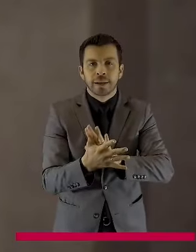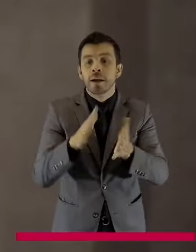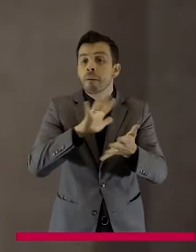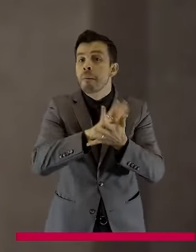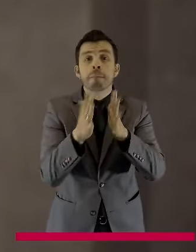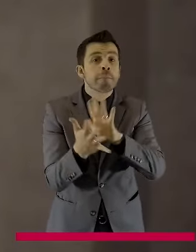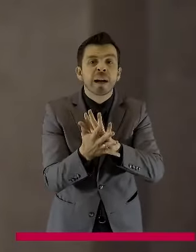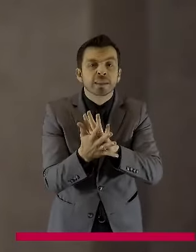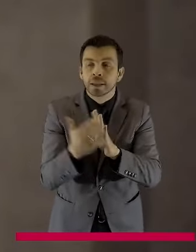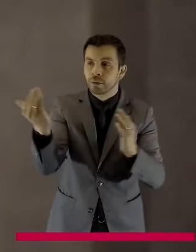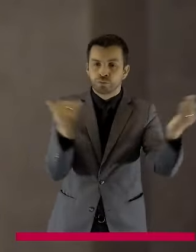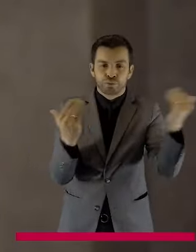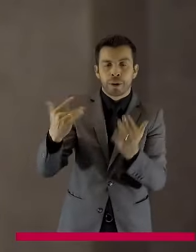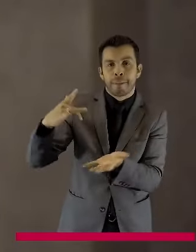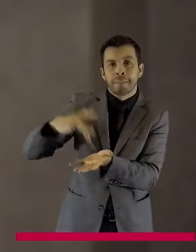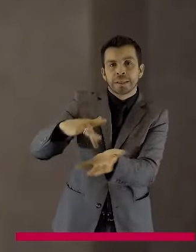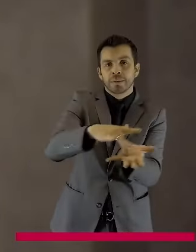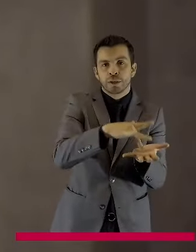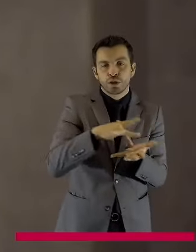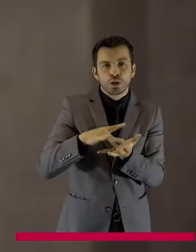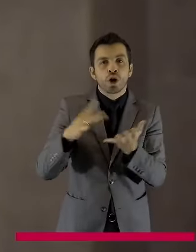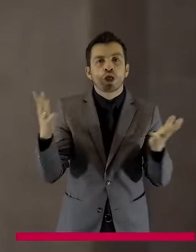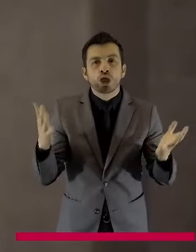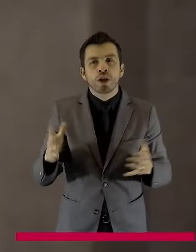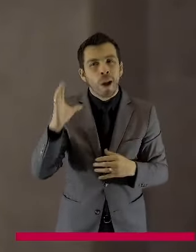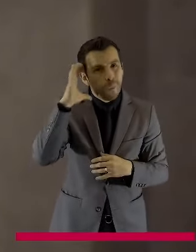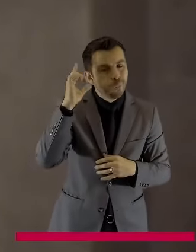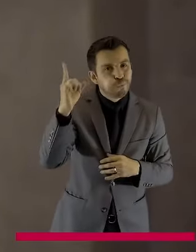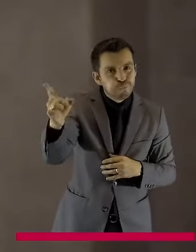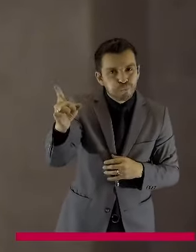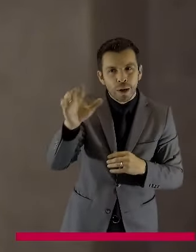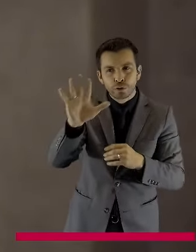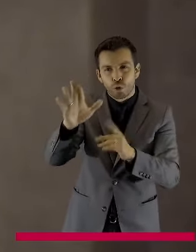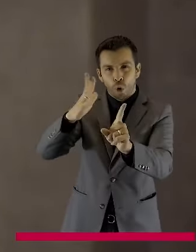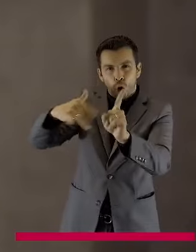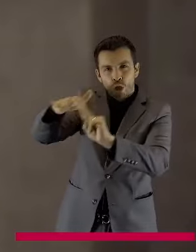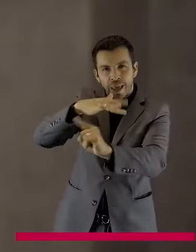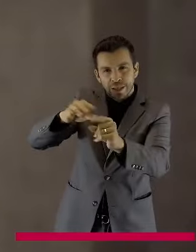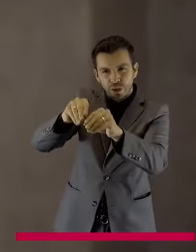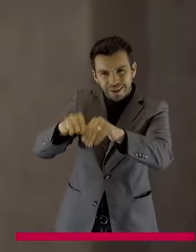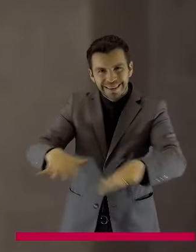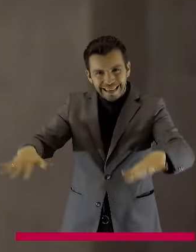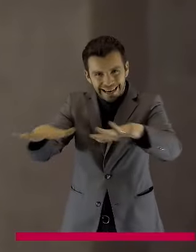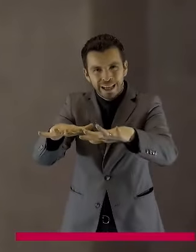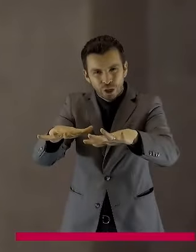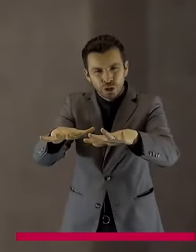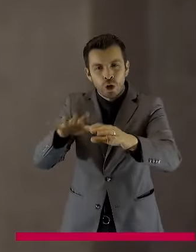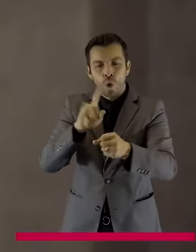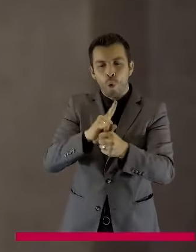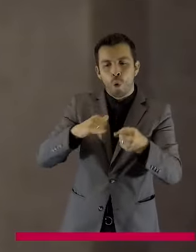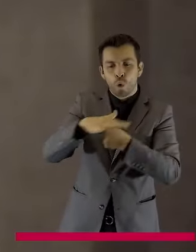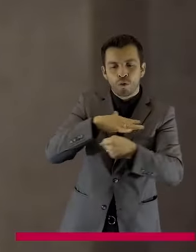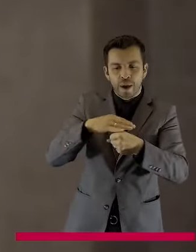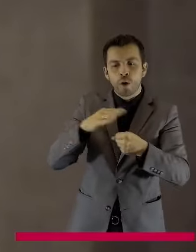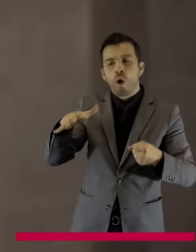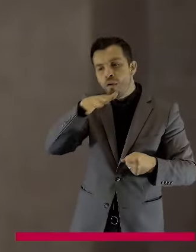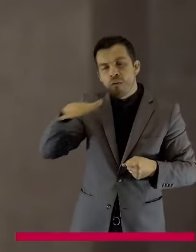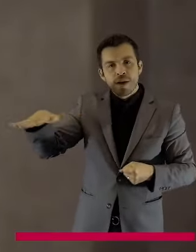y participación en las negociaciones en los contextos territoriales, urbanos,